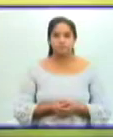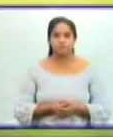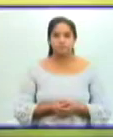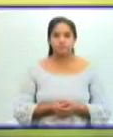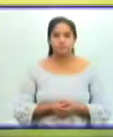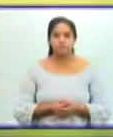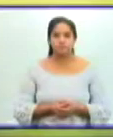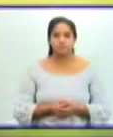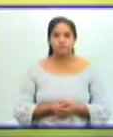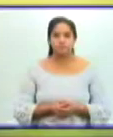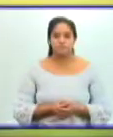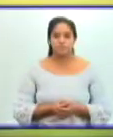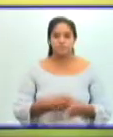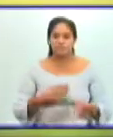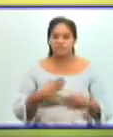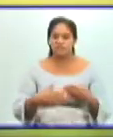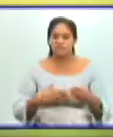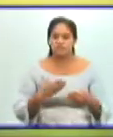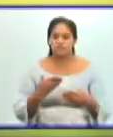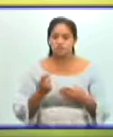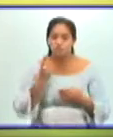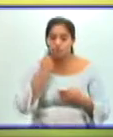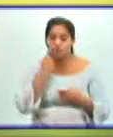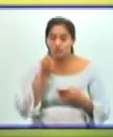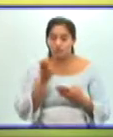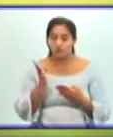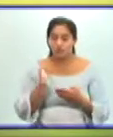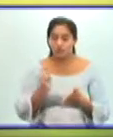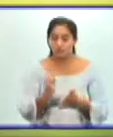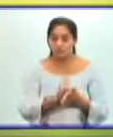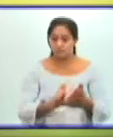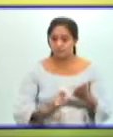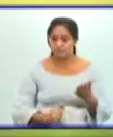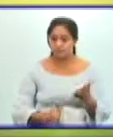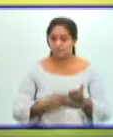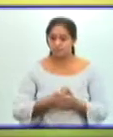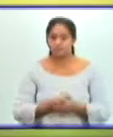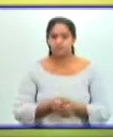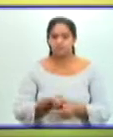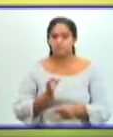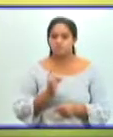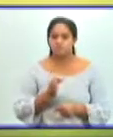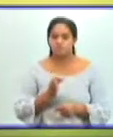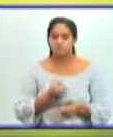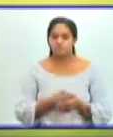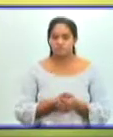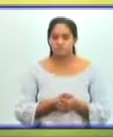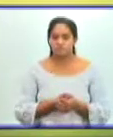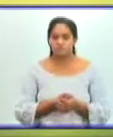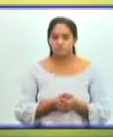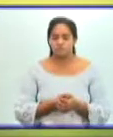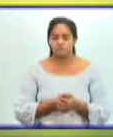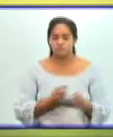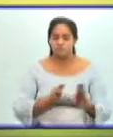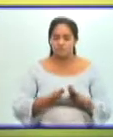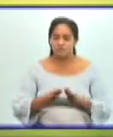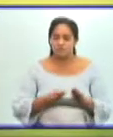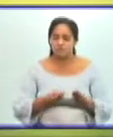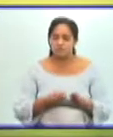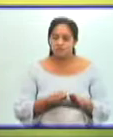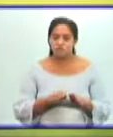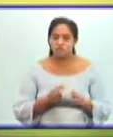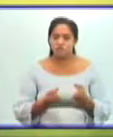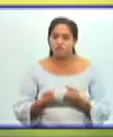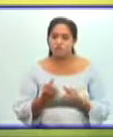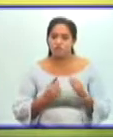La situación que acabas de representar en tu libreta, seguro que la estás asociando a alguno de los teoremas que